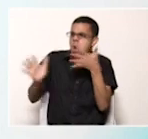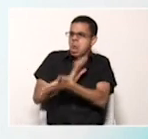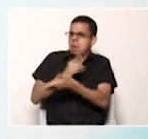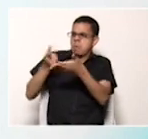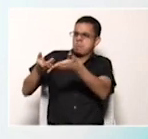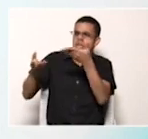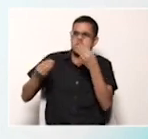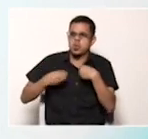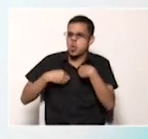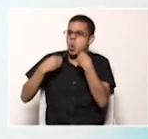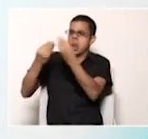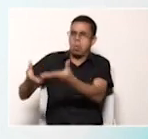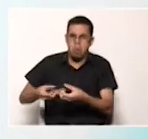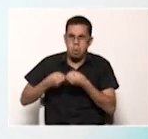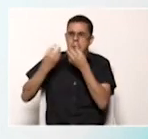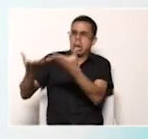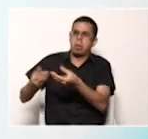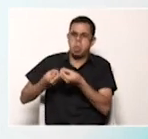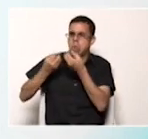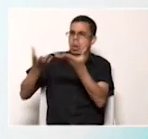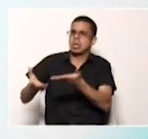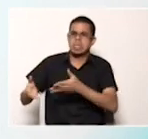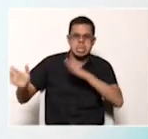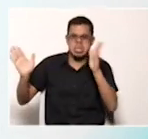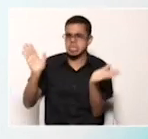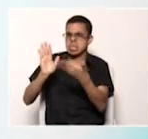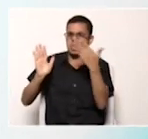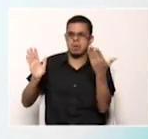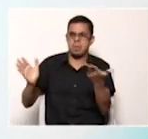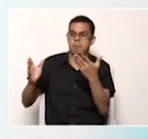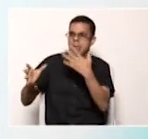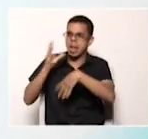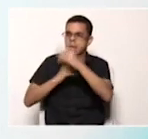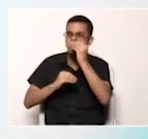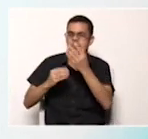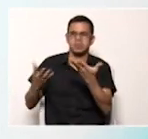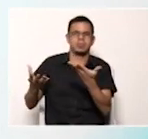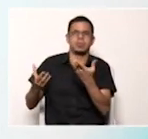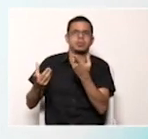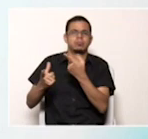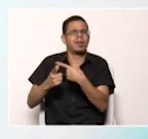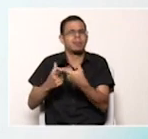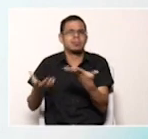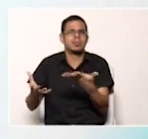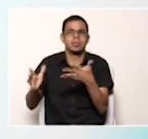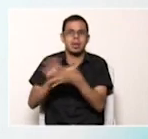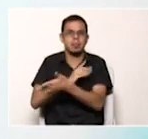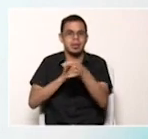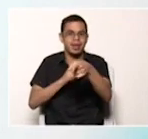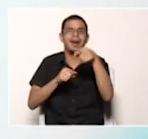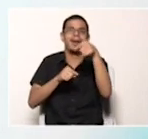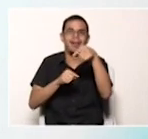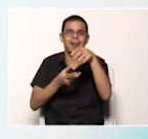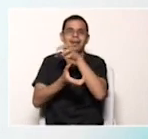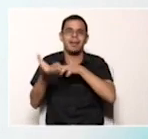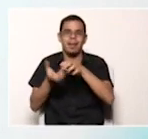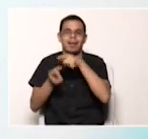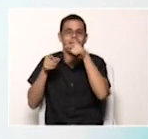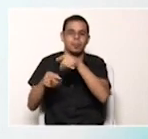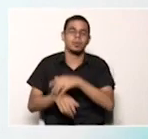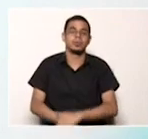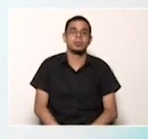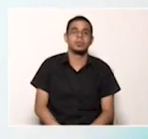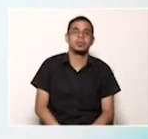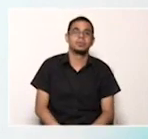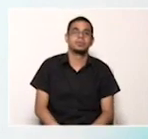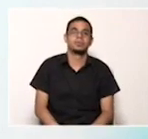le doy y le doy y le doy, hasta le he pegado para que aprenda. Bueno, he allí el problema justamente. No